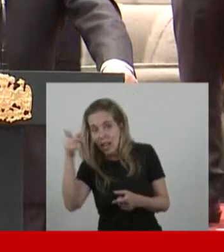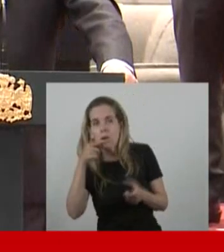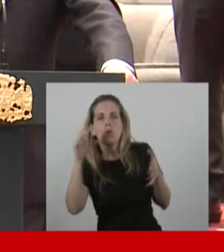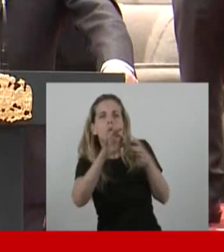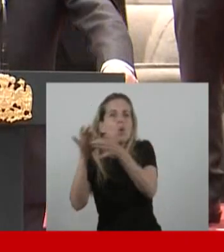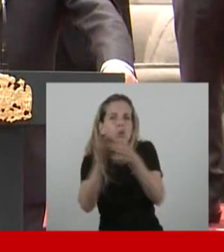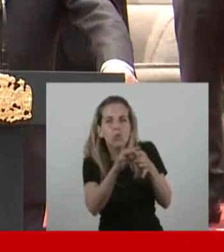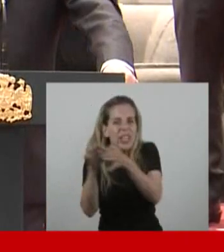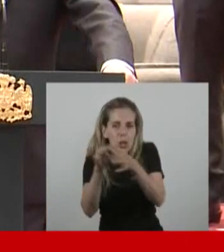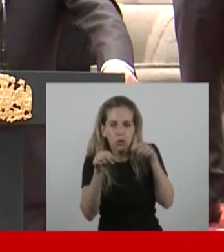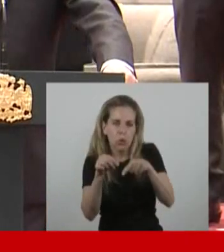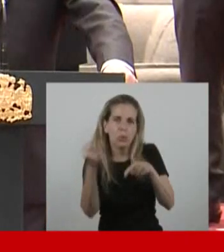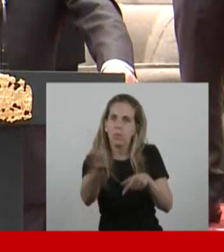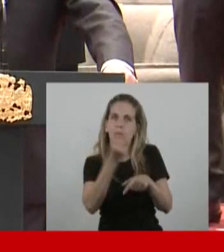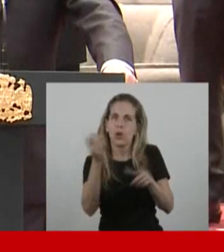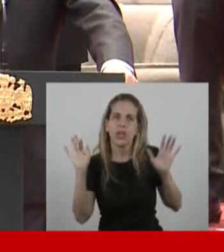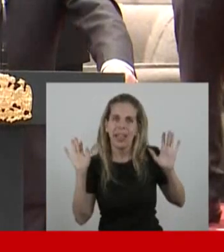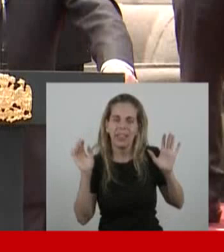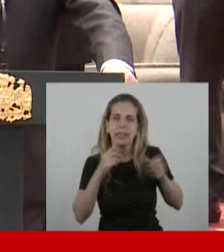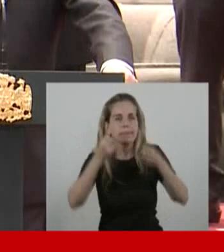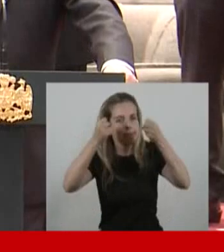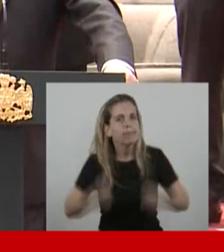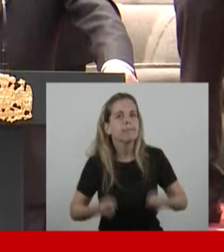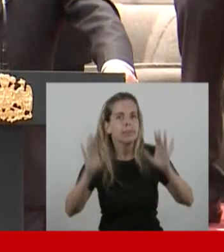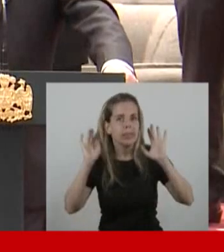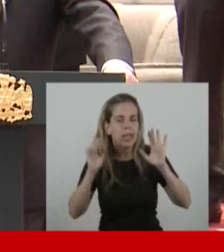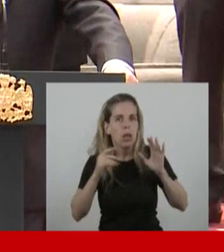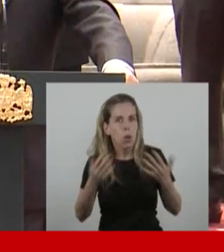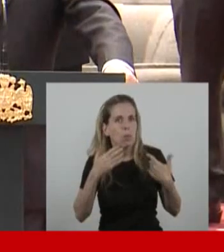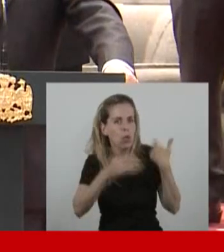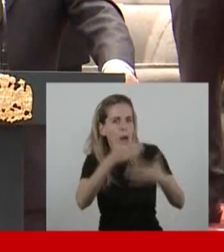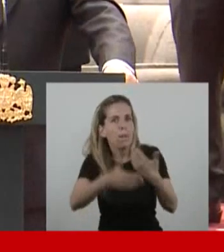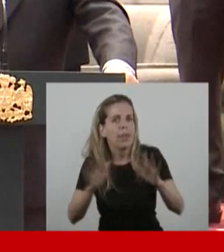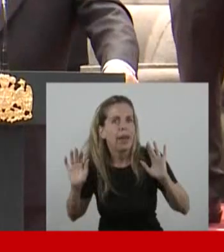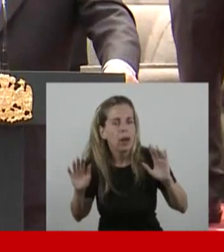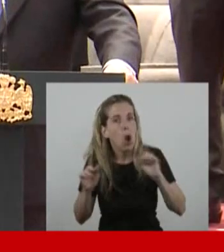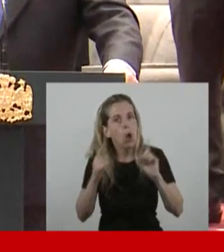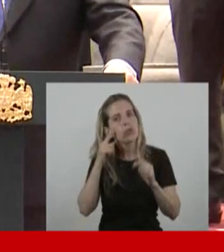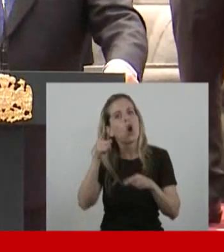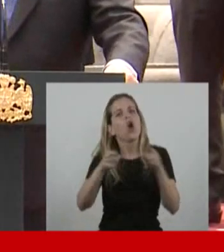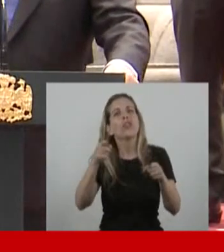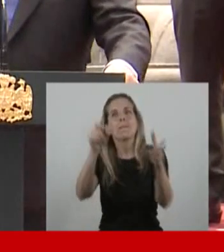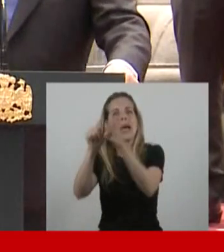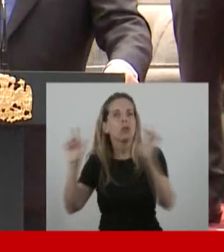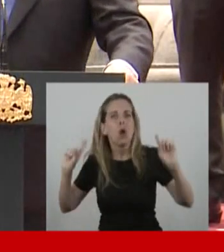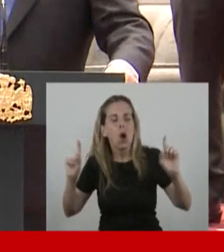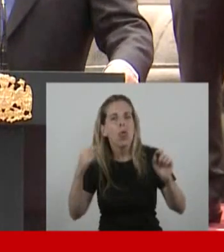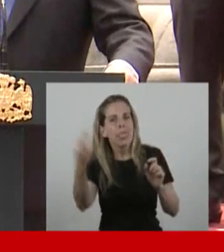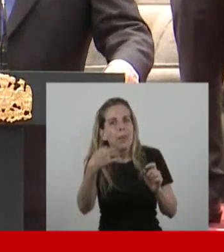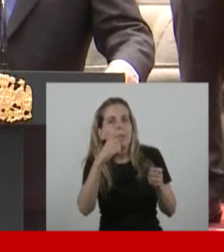hace invencibles. No invencibles frente a otras fuerzas, otros estados. Invencibles